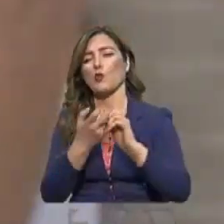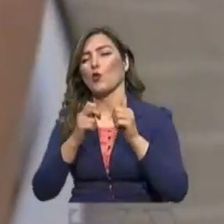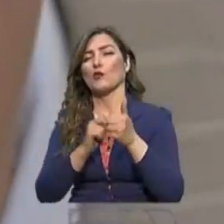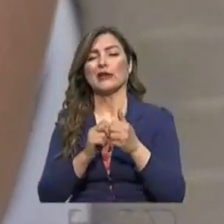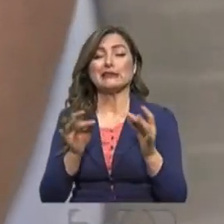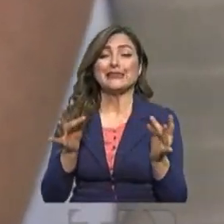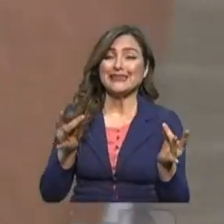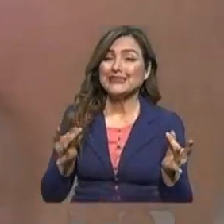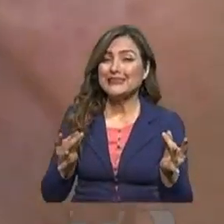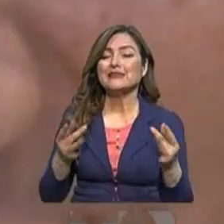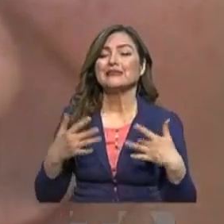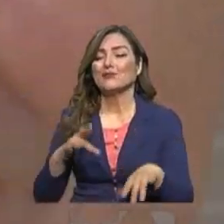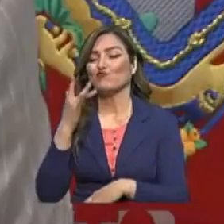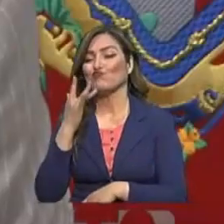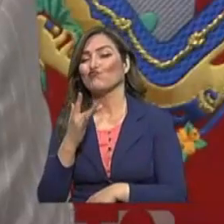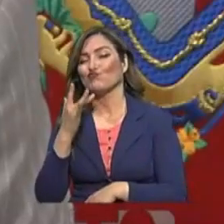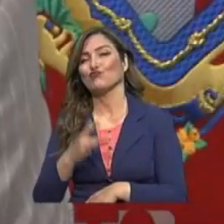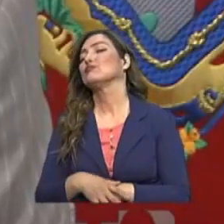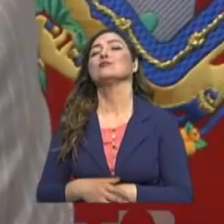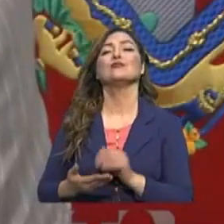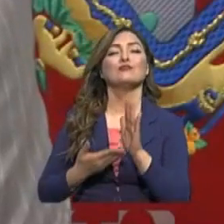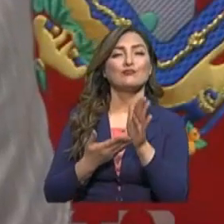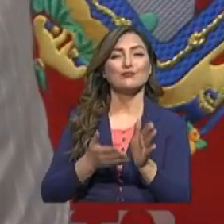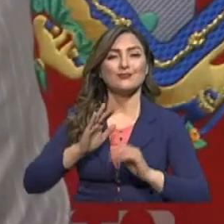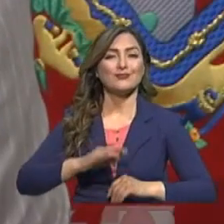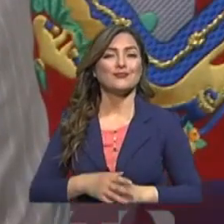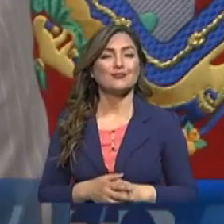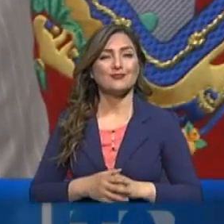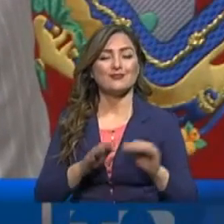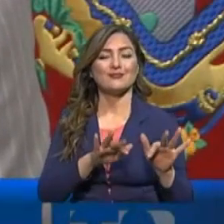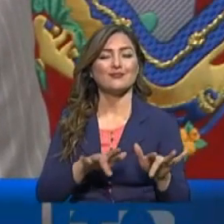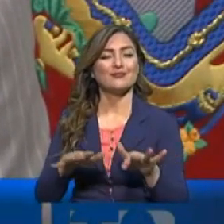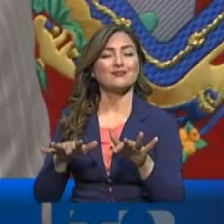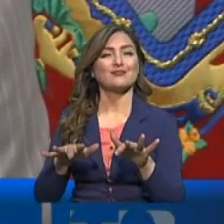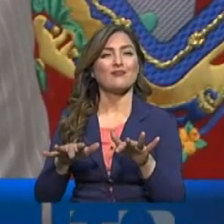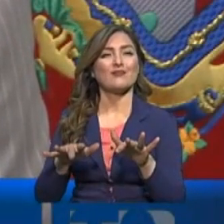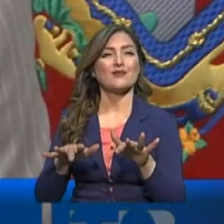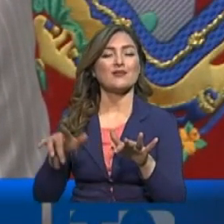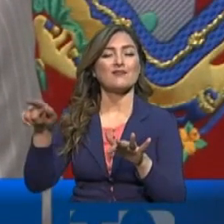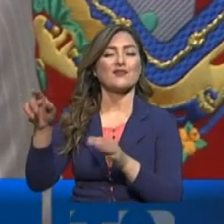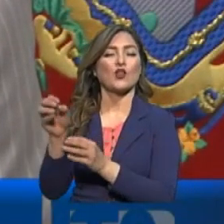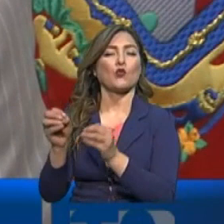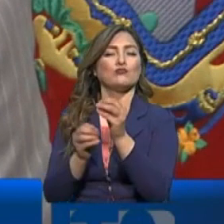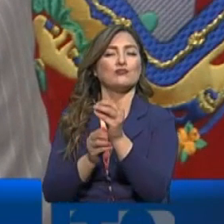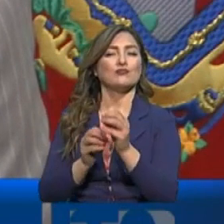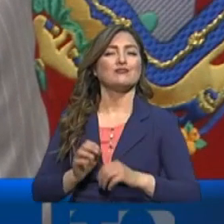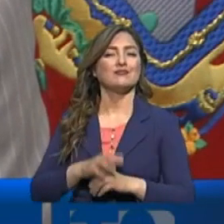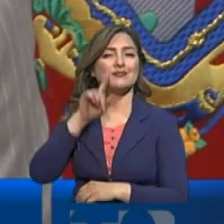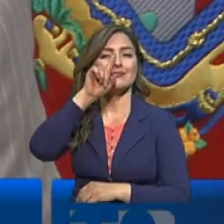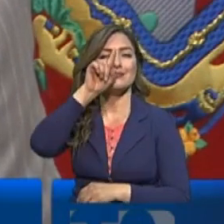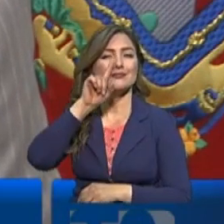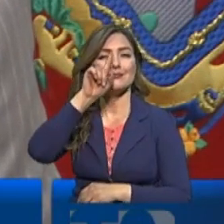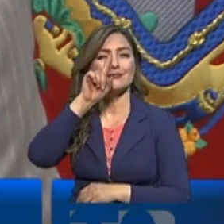temas delicados que le llamó la atención. Usted se topa como que la secretaria de una dependencia ha tenido como empleada